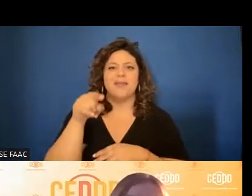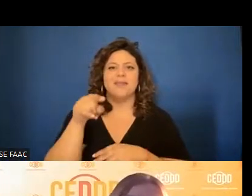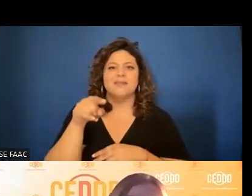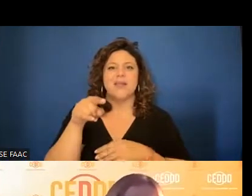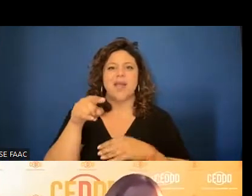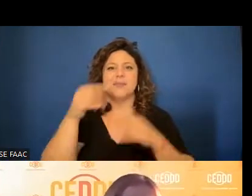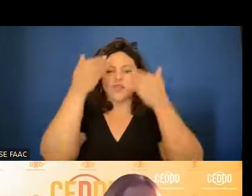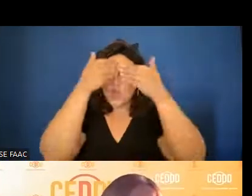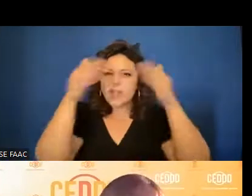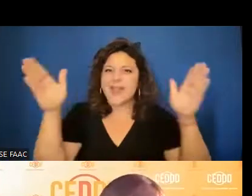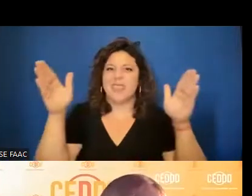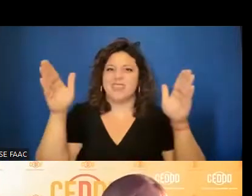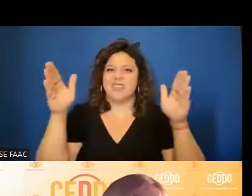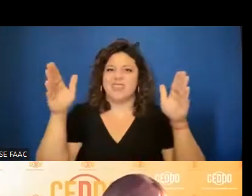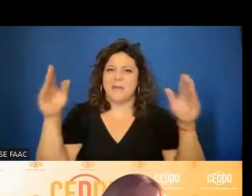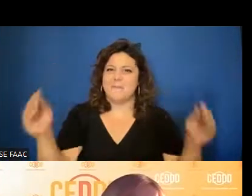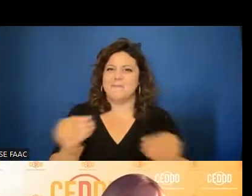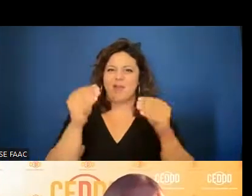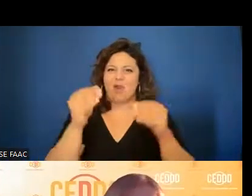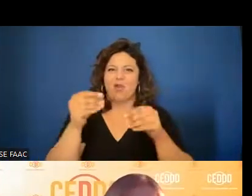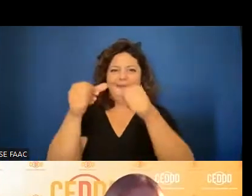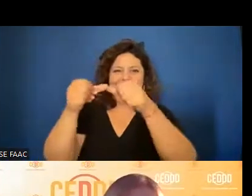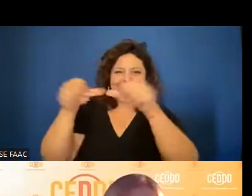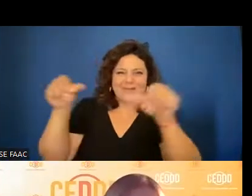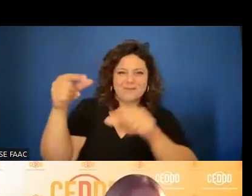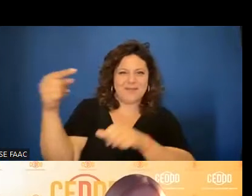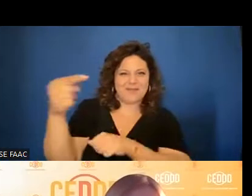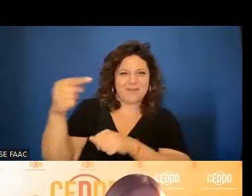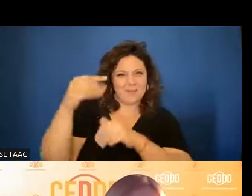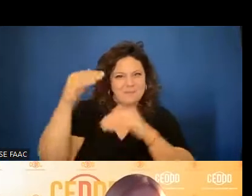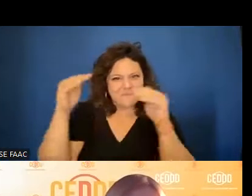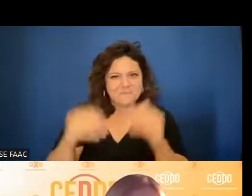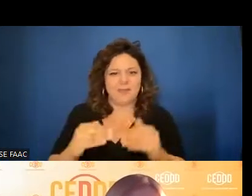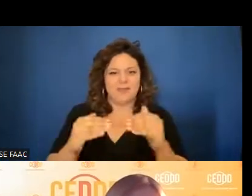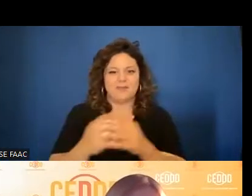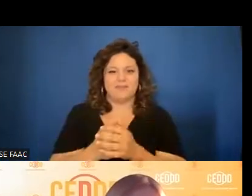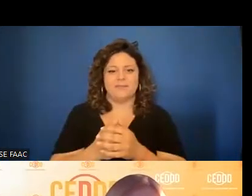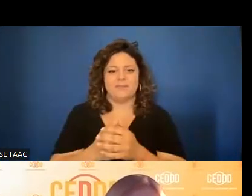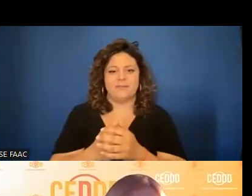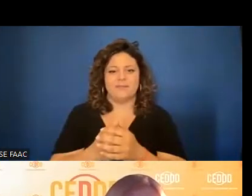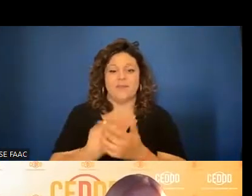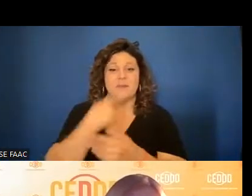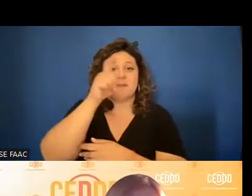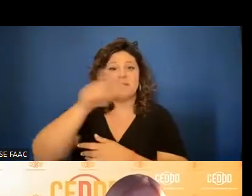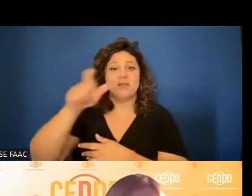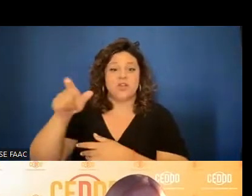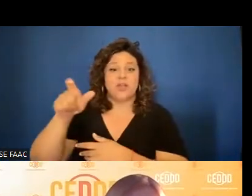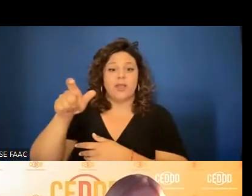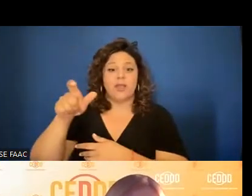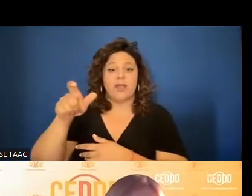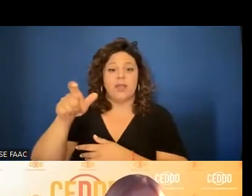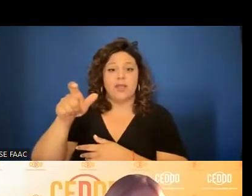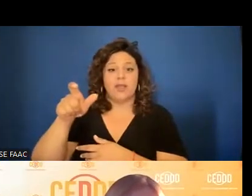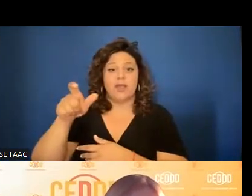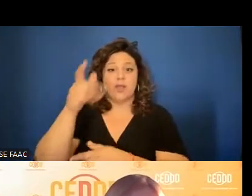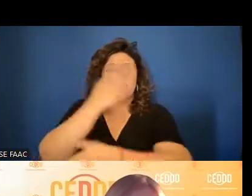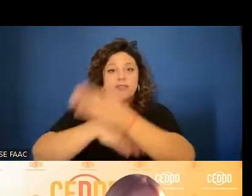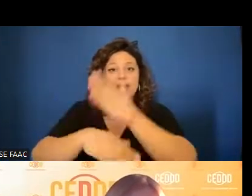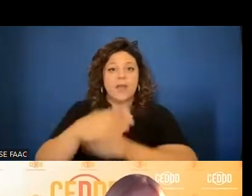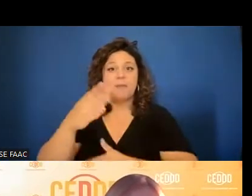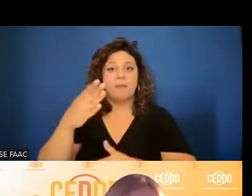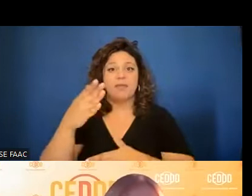prevaricación. Es decir, que están negando de forma reiterada o están incumpliendo de forma reiterada sus